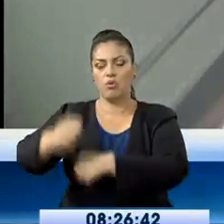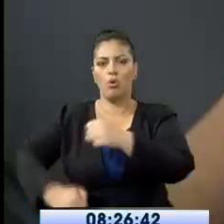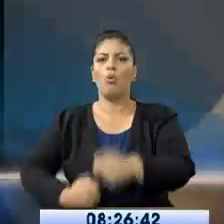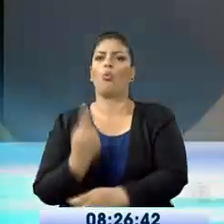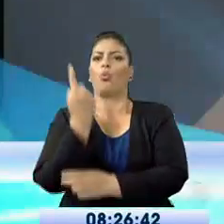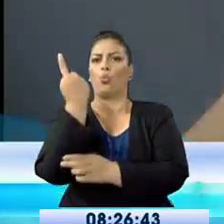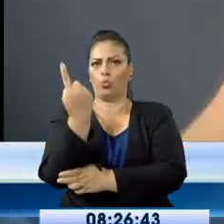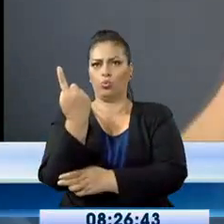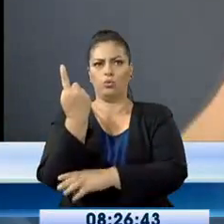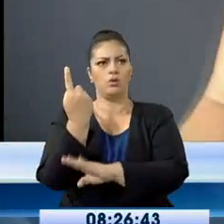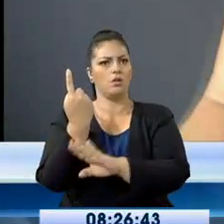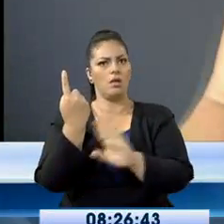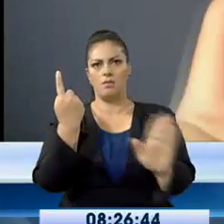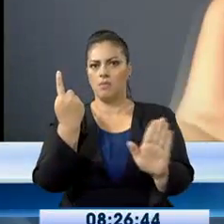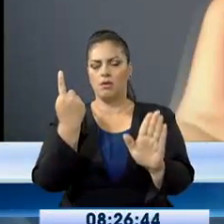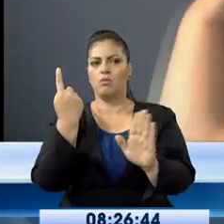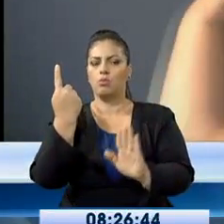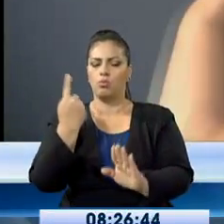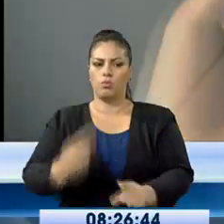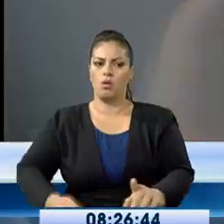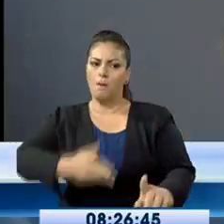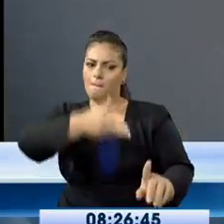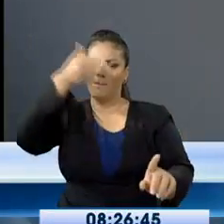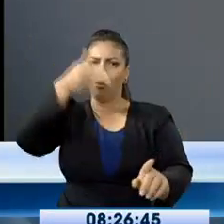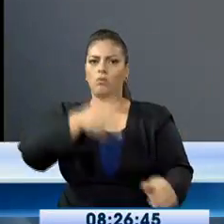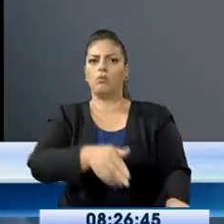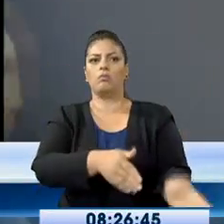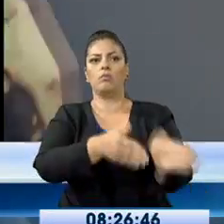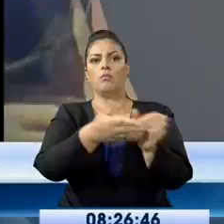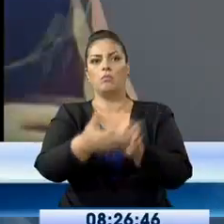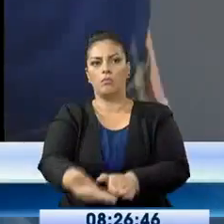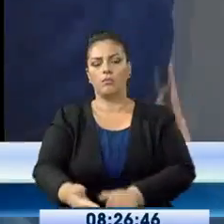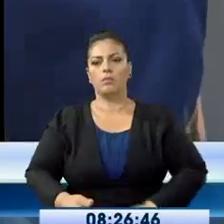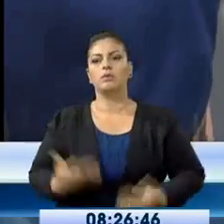sola. Definitivamente se trata de la persona aprehendida,